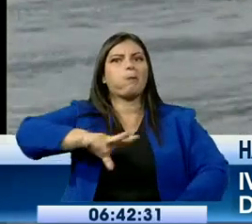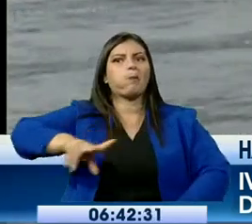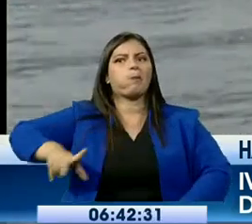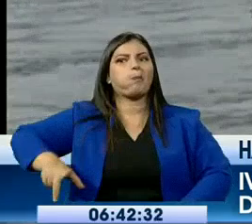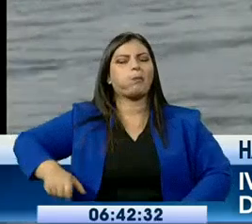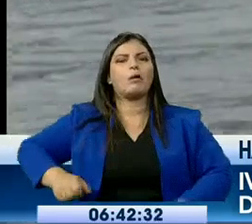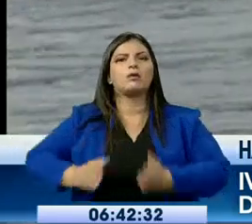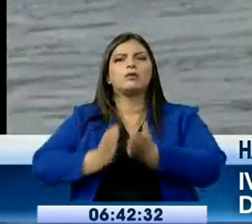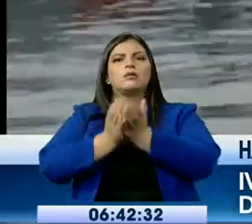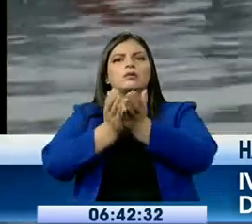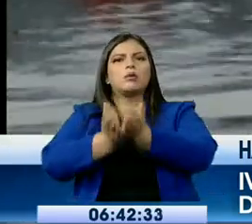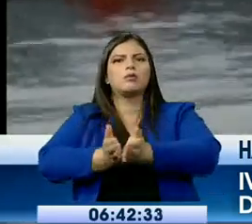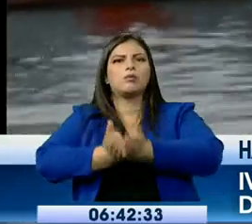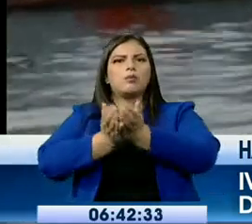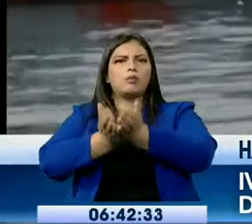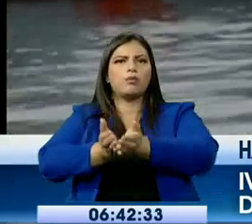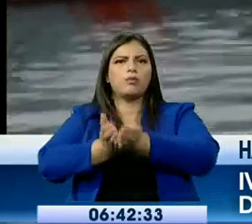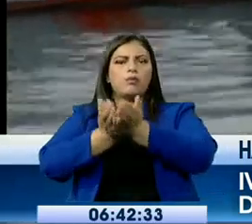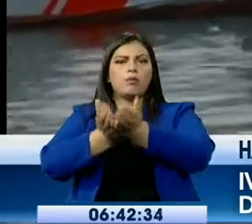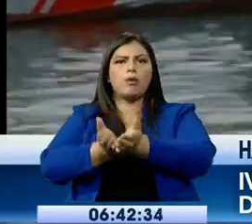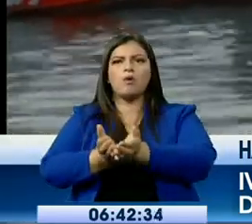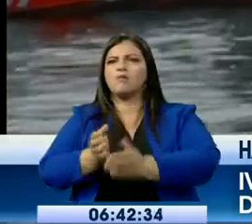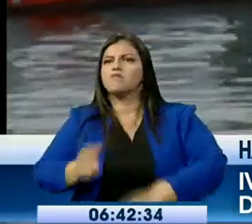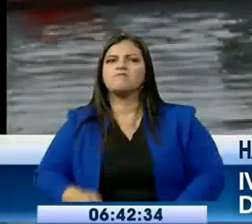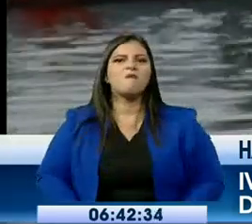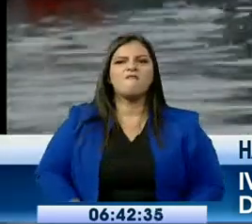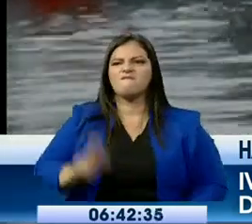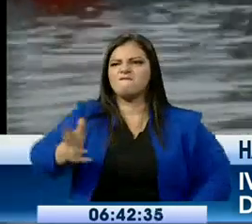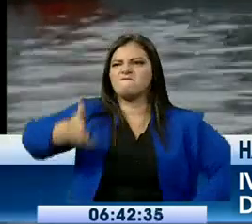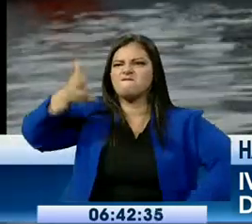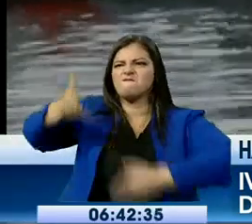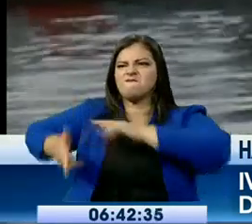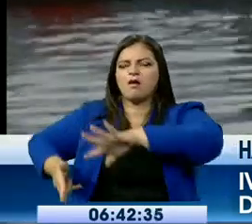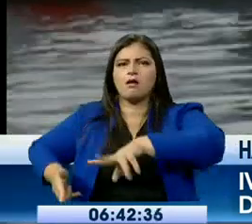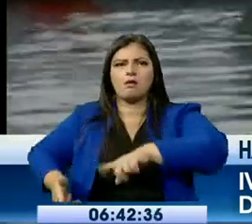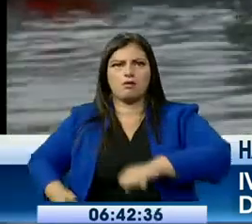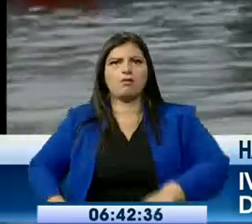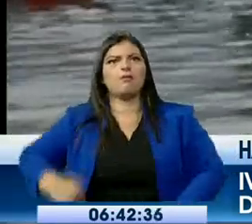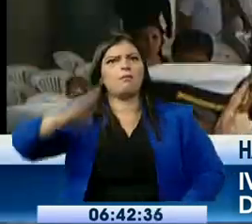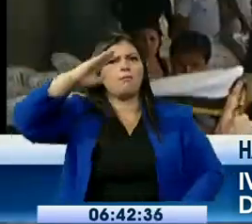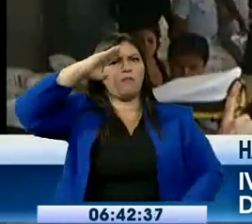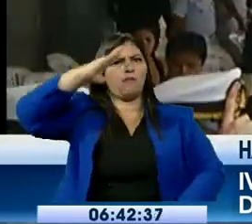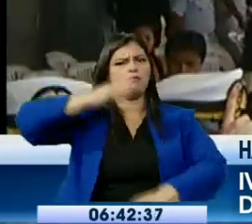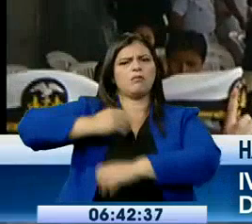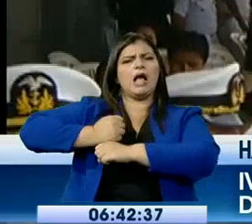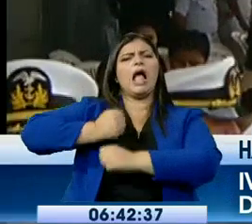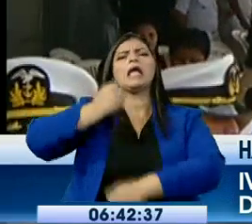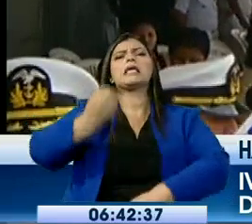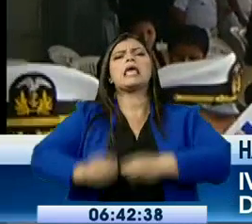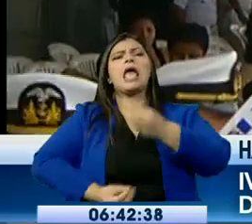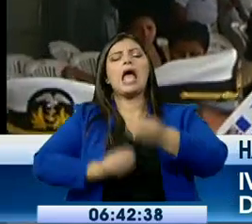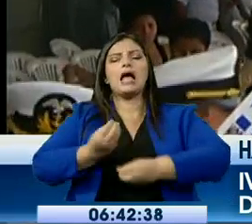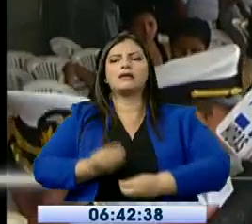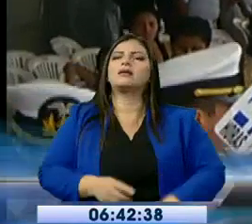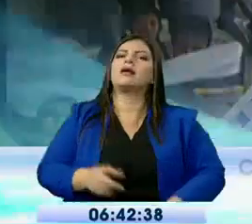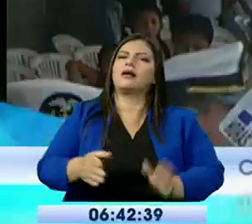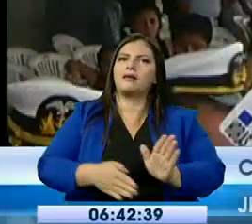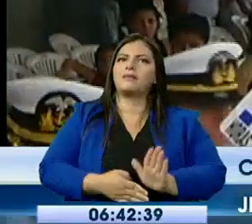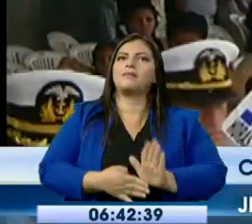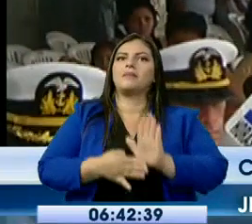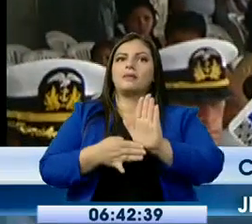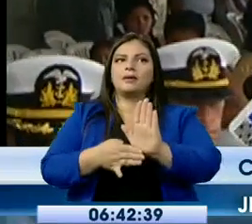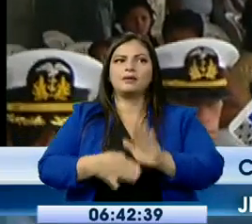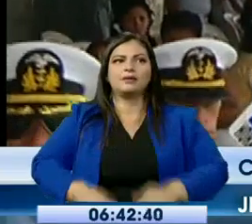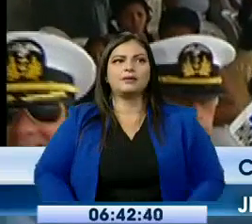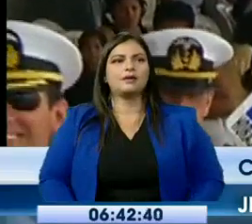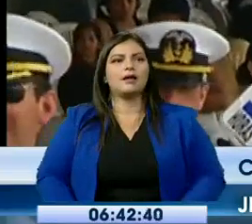artesanales. Directamente en el evento estamos trabajando aproximadamente con 80 personas, pero indirectamente en las bases de